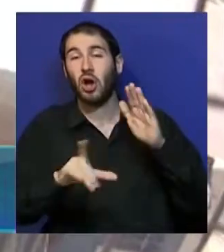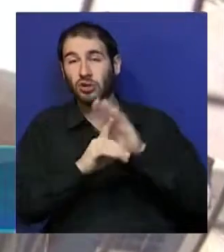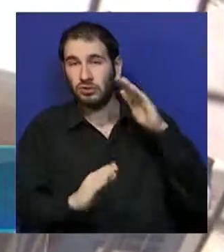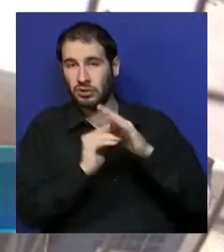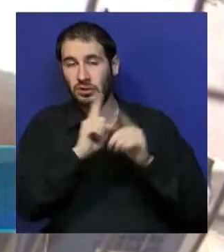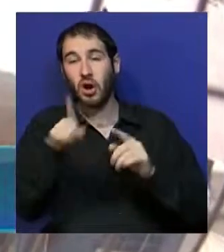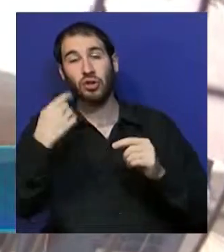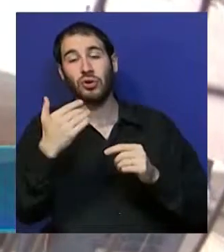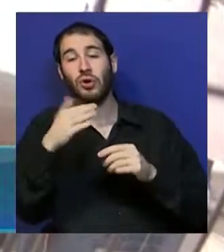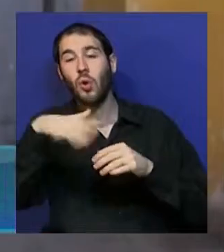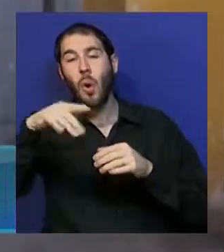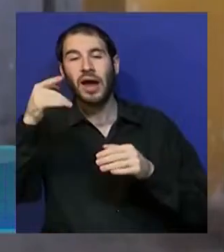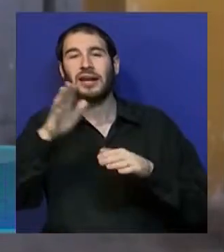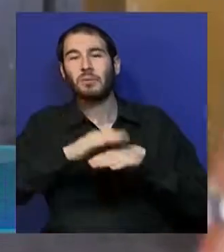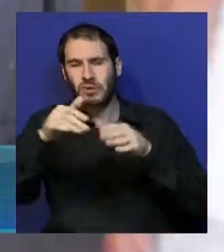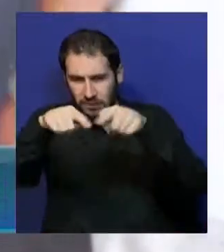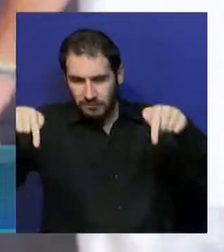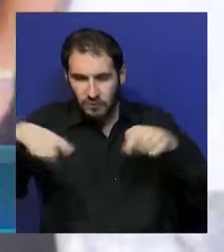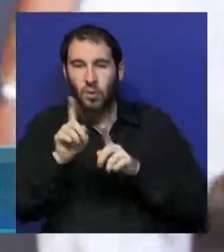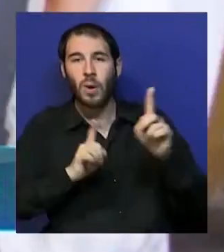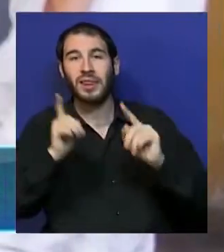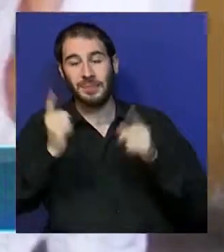y la jurisprudencia, además de la